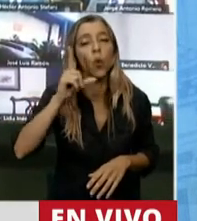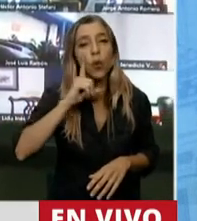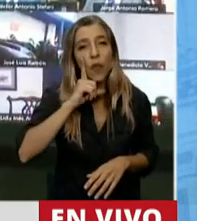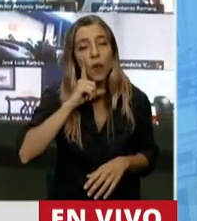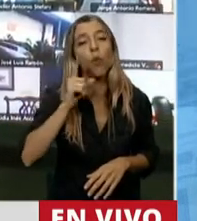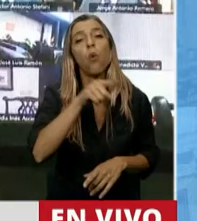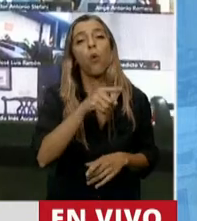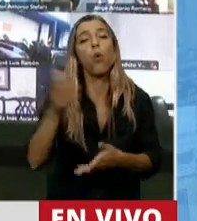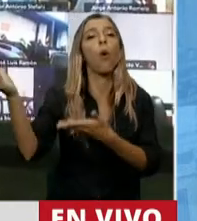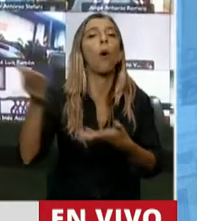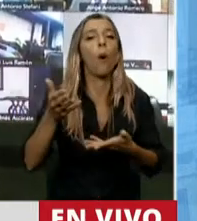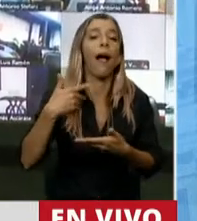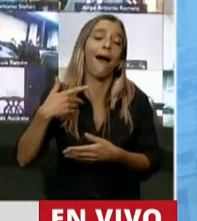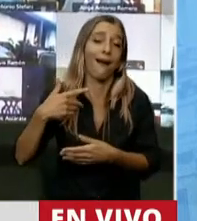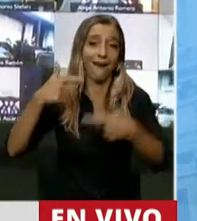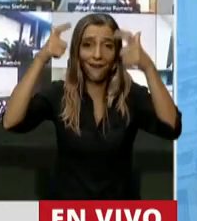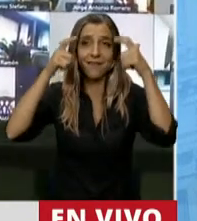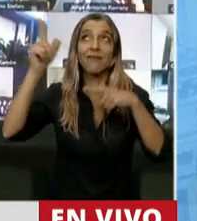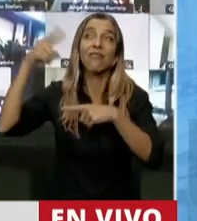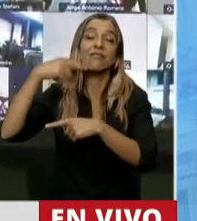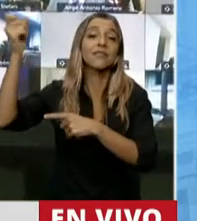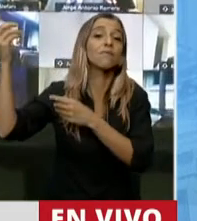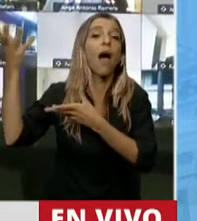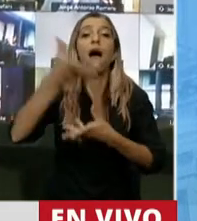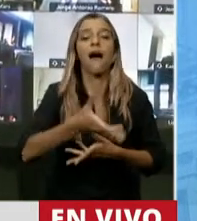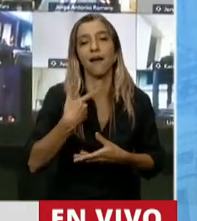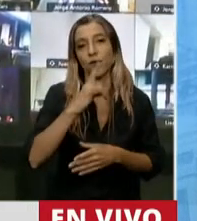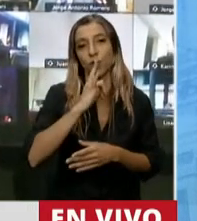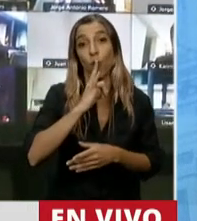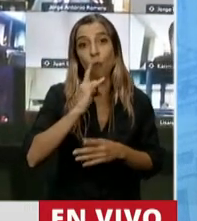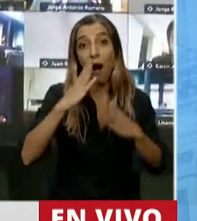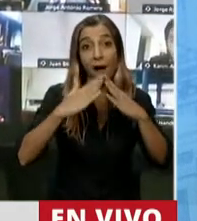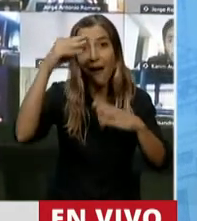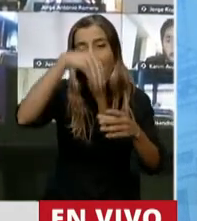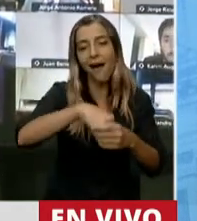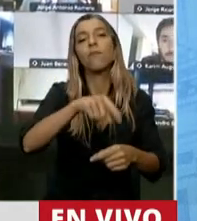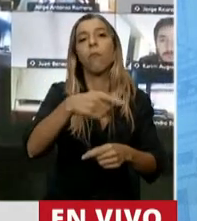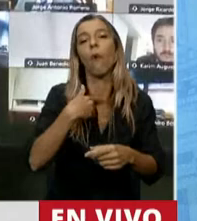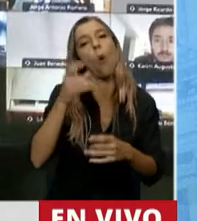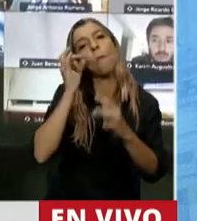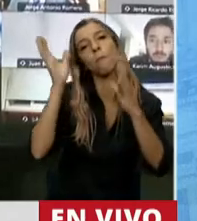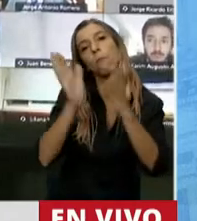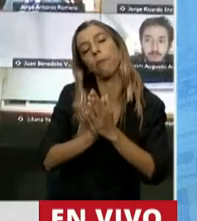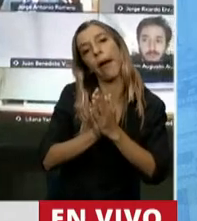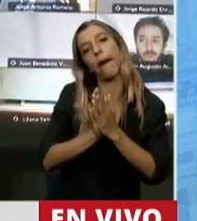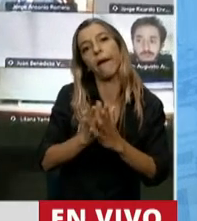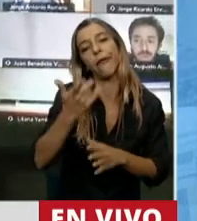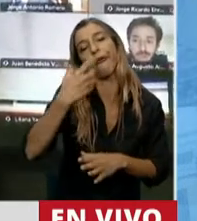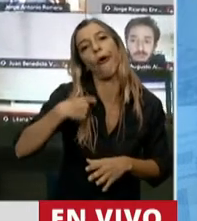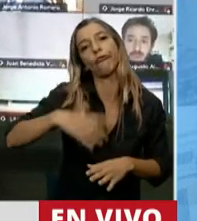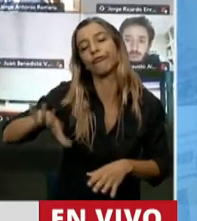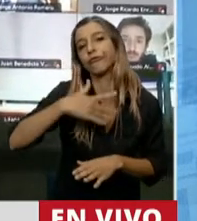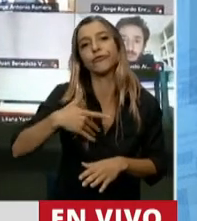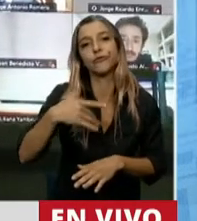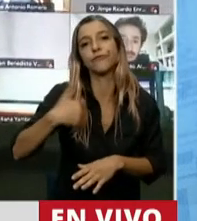un 9 de julio invitaron a los reyes de España a la histórica Casa de Tucumán, para pedirles perdón en nombre de todo el pueblo